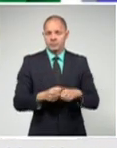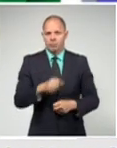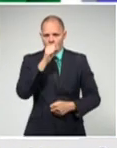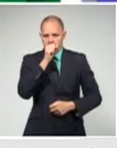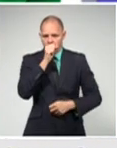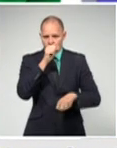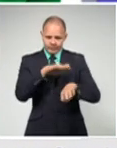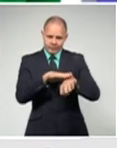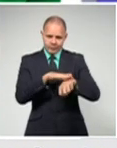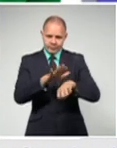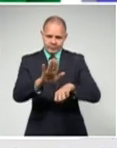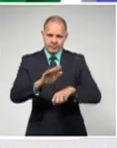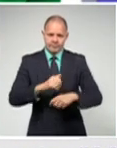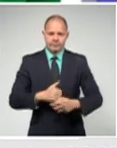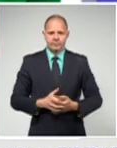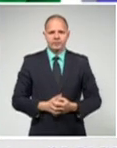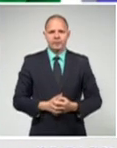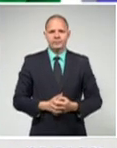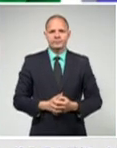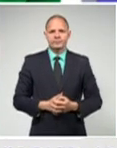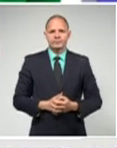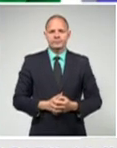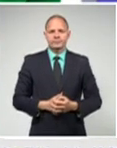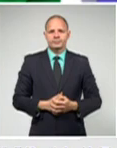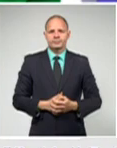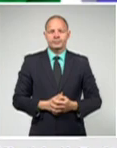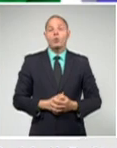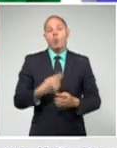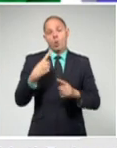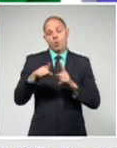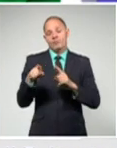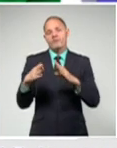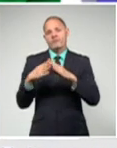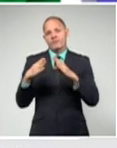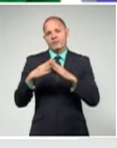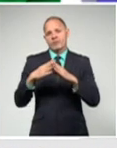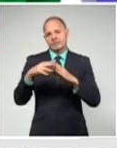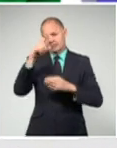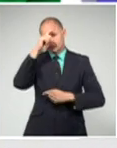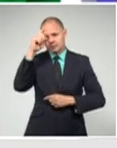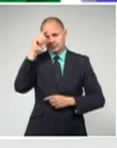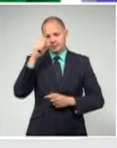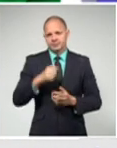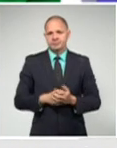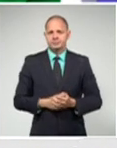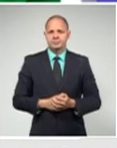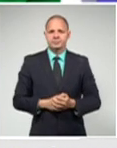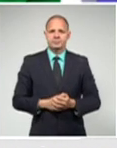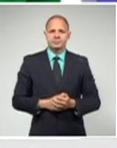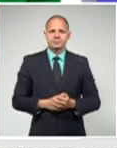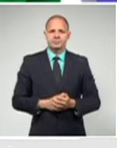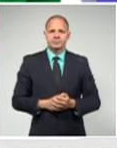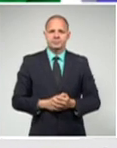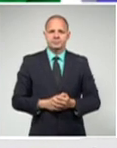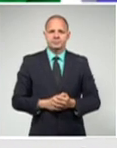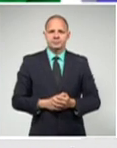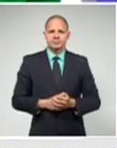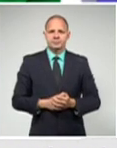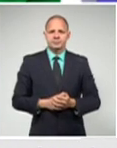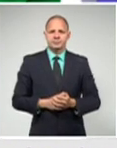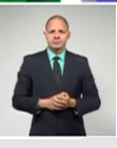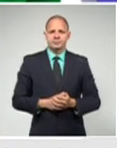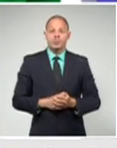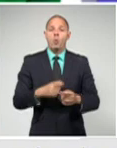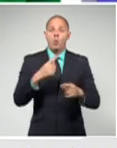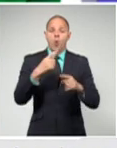discúlpeme, y 1 de Santi Espíritu. El 33% menor o igual a 6